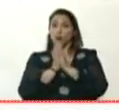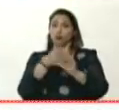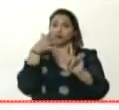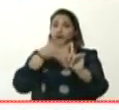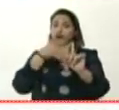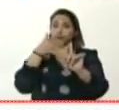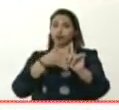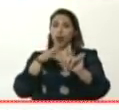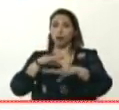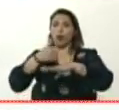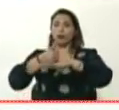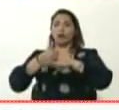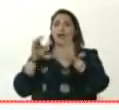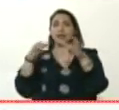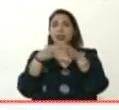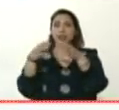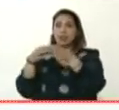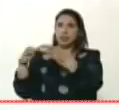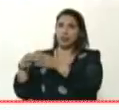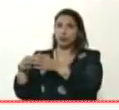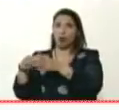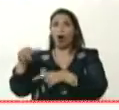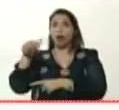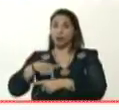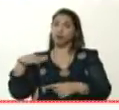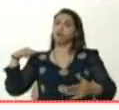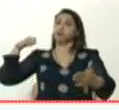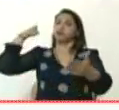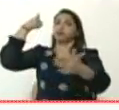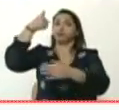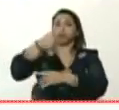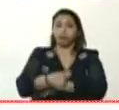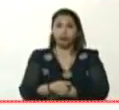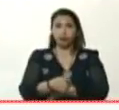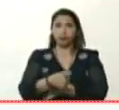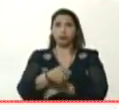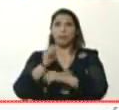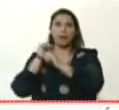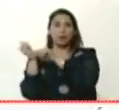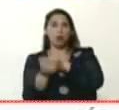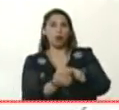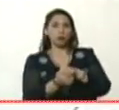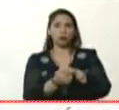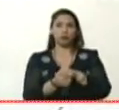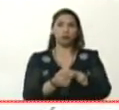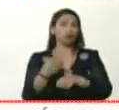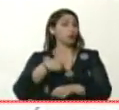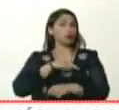una, porque aquí va a haber béisbol. Así tengamos que jugar nosotros.